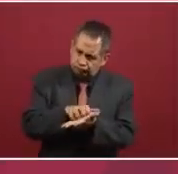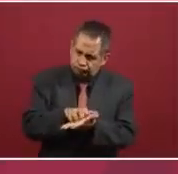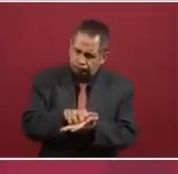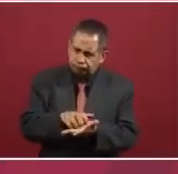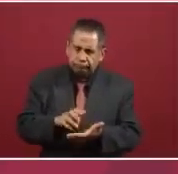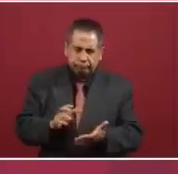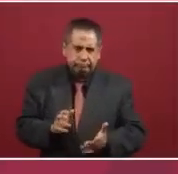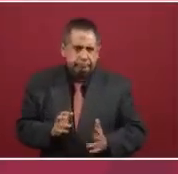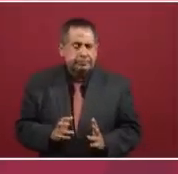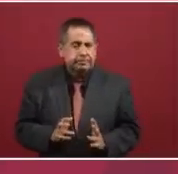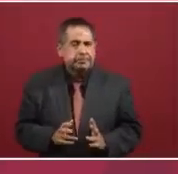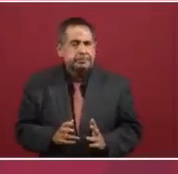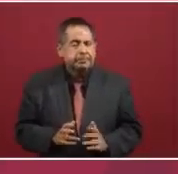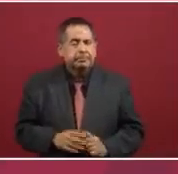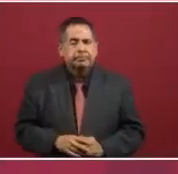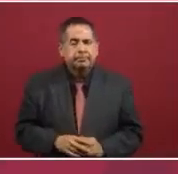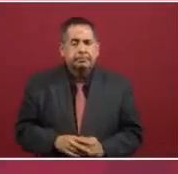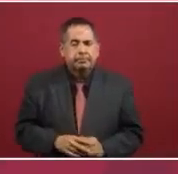Entonces,